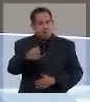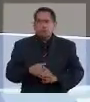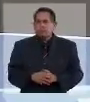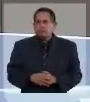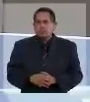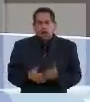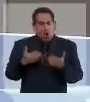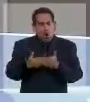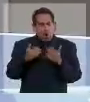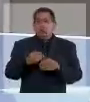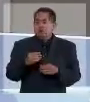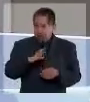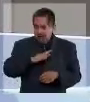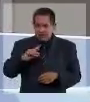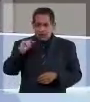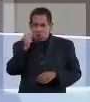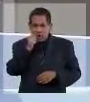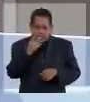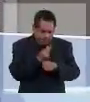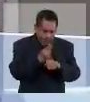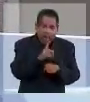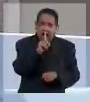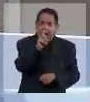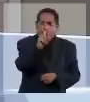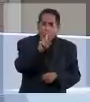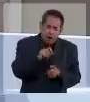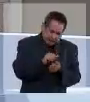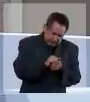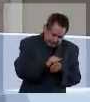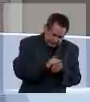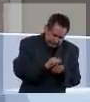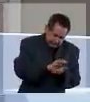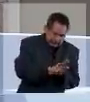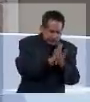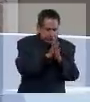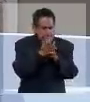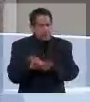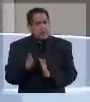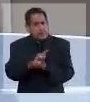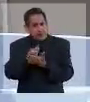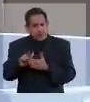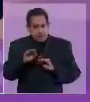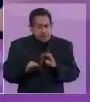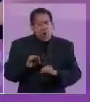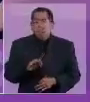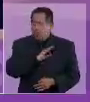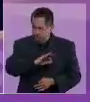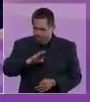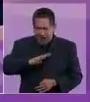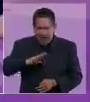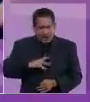tecnología para tratar el agua, hay que tratar toda el agua para poder conservar a nuestro mundo y nuestro país.